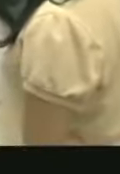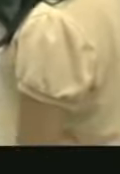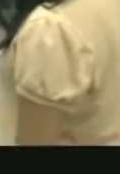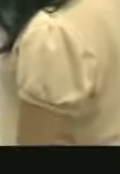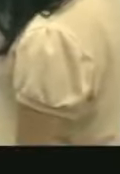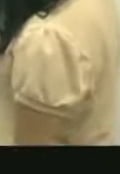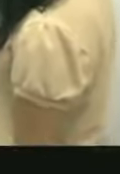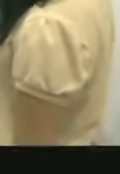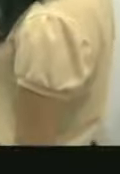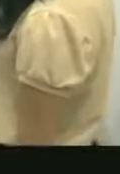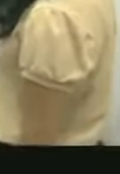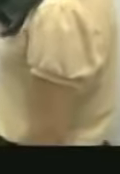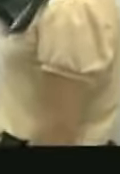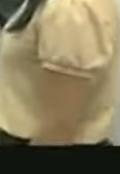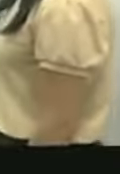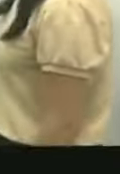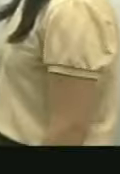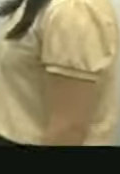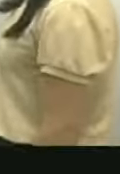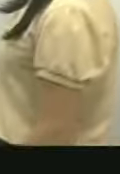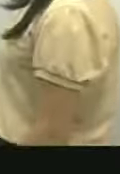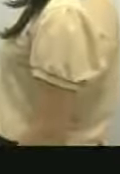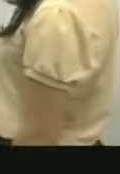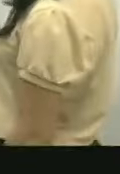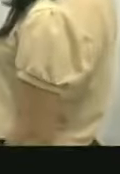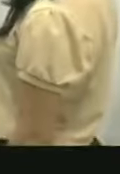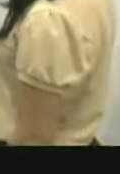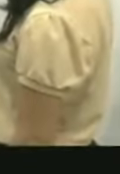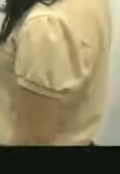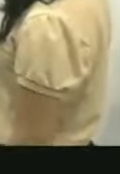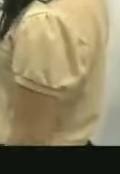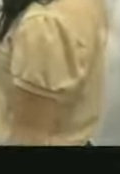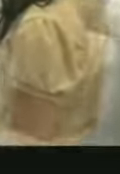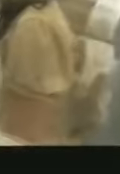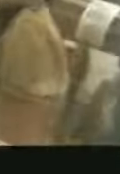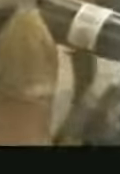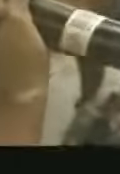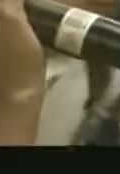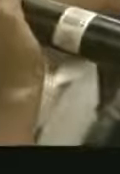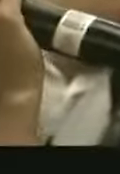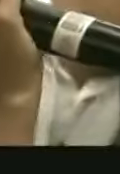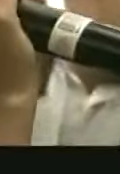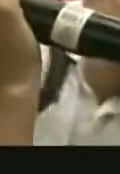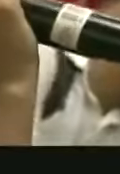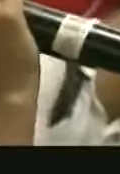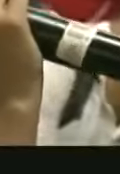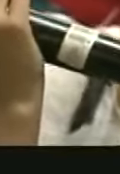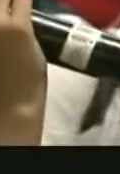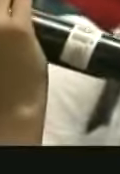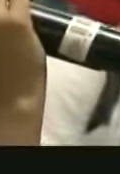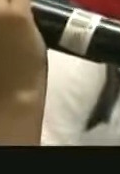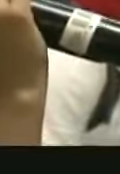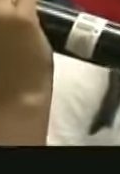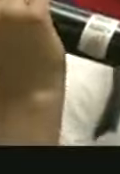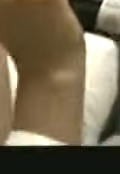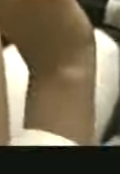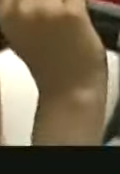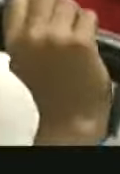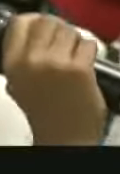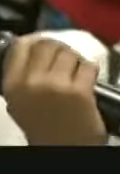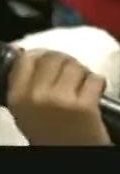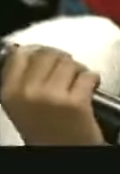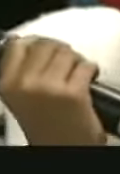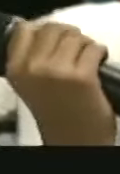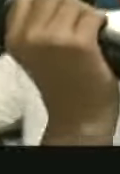Venezuela tierra de Gloria y honor levantemos la bandera que el progreso comenzó viva Chavez y madura